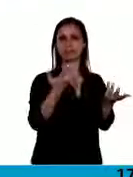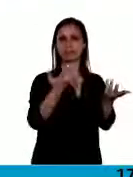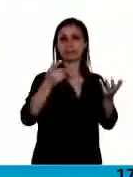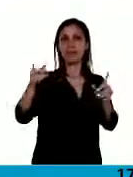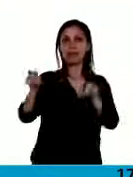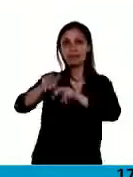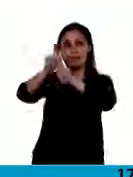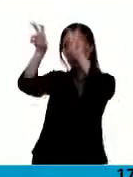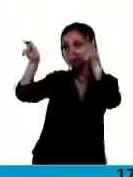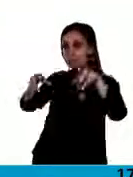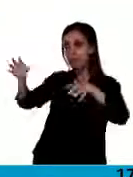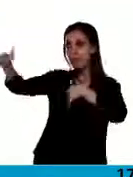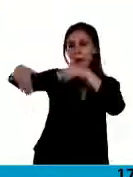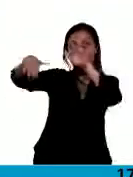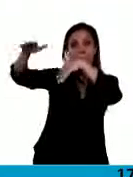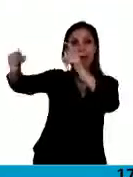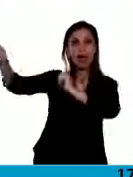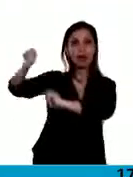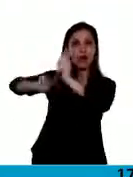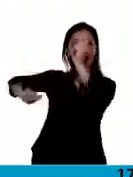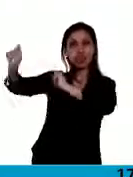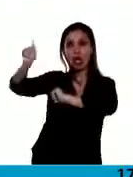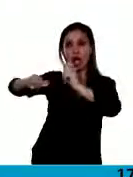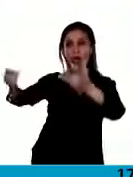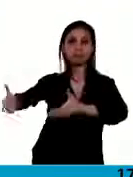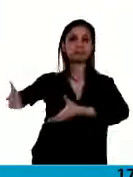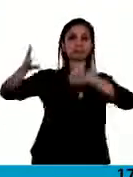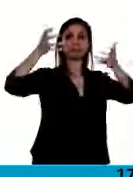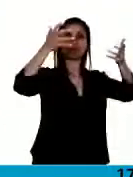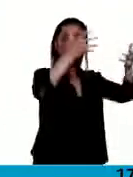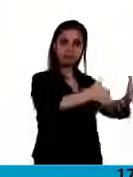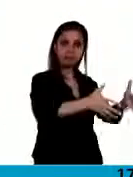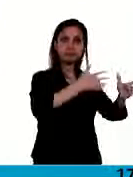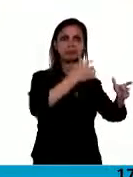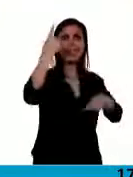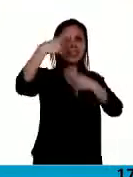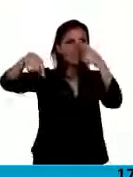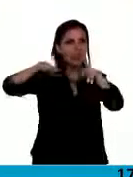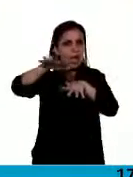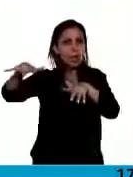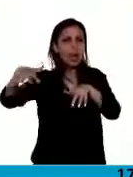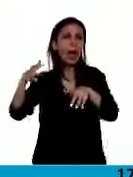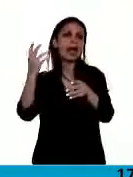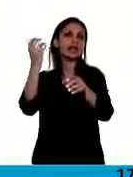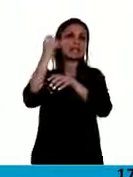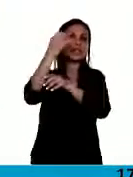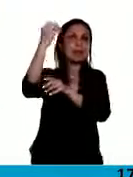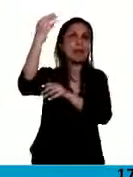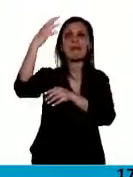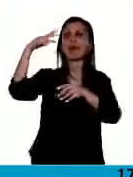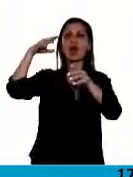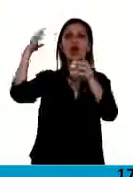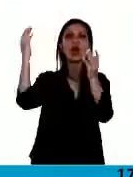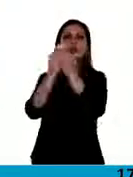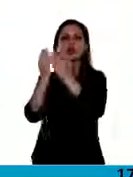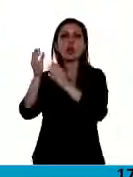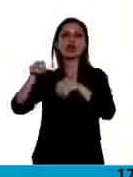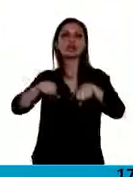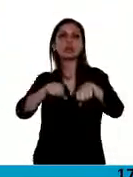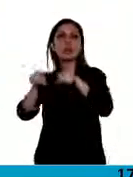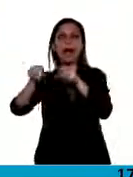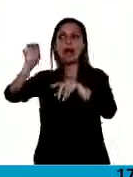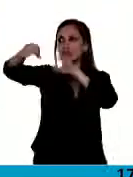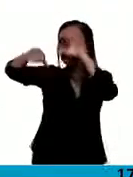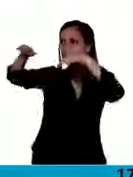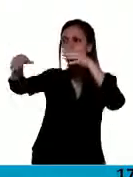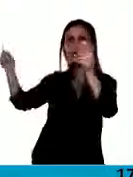recolectaron solidariamente en los diferentes lugares de trabajo, de estudio, en los semáforos, en los supermercados, pidiendo ayuda